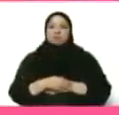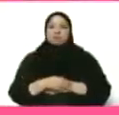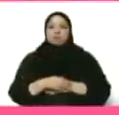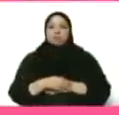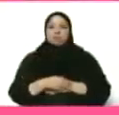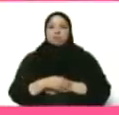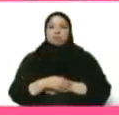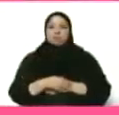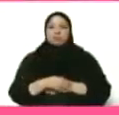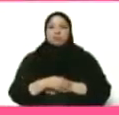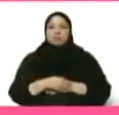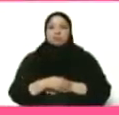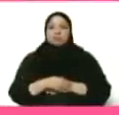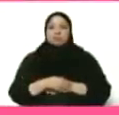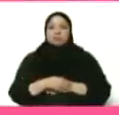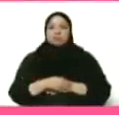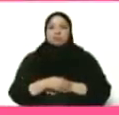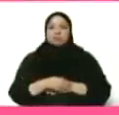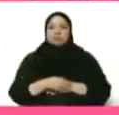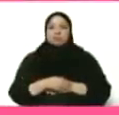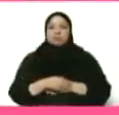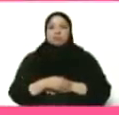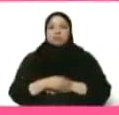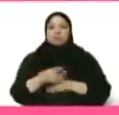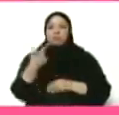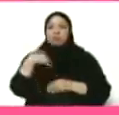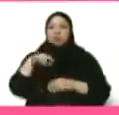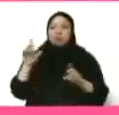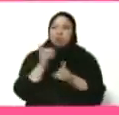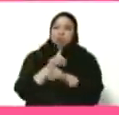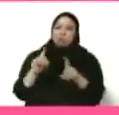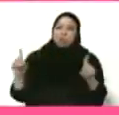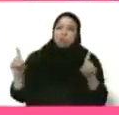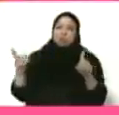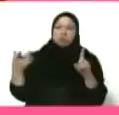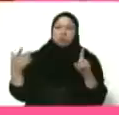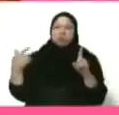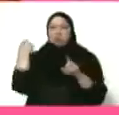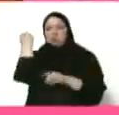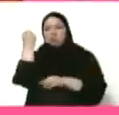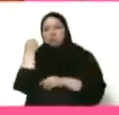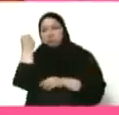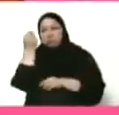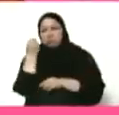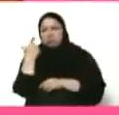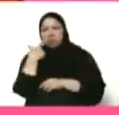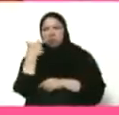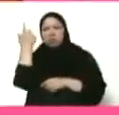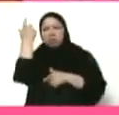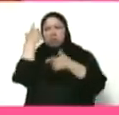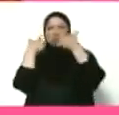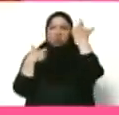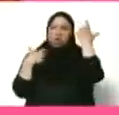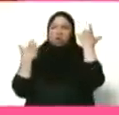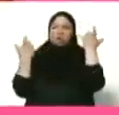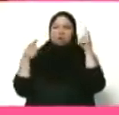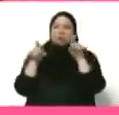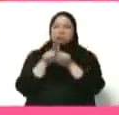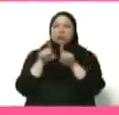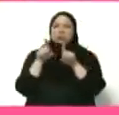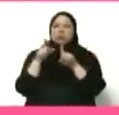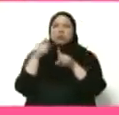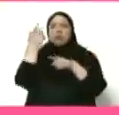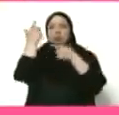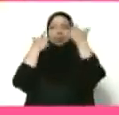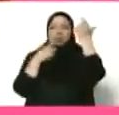agarrando el carril democrático. Eso mismo lo dijo el comandante Chávez cuando el comandante